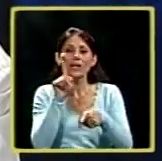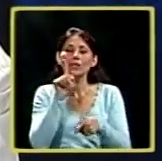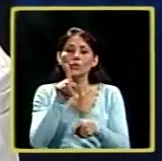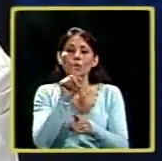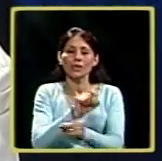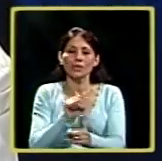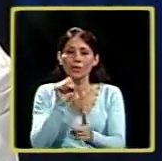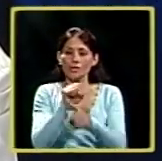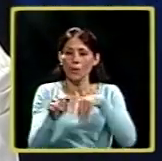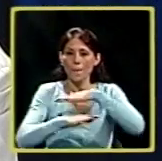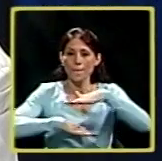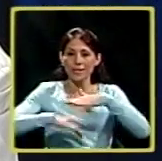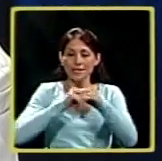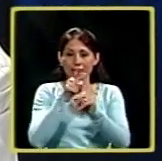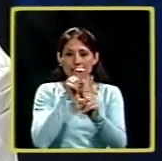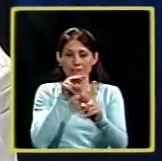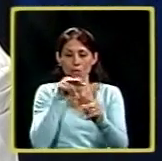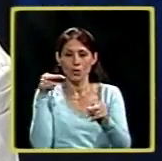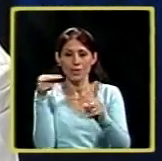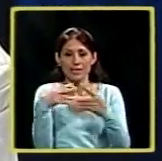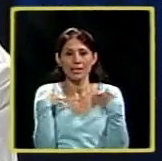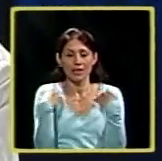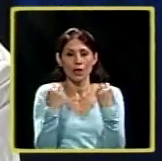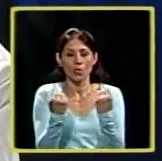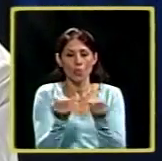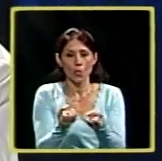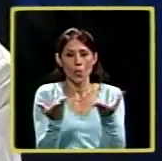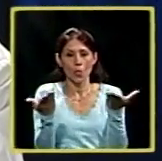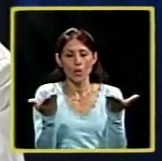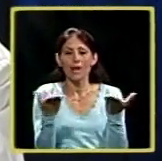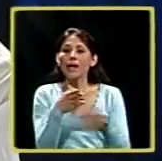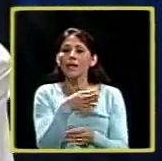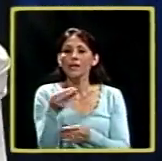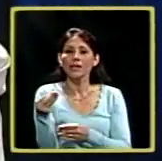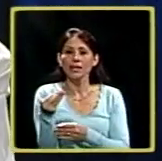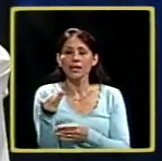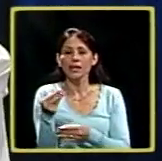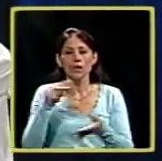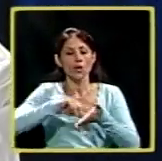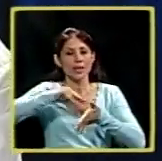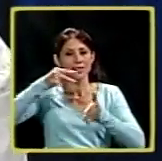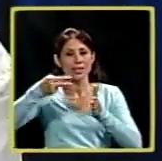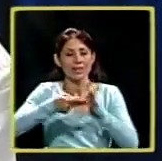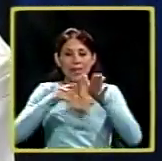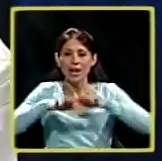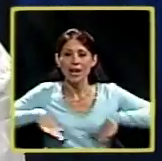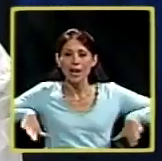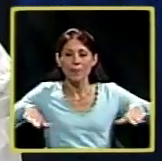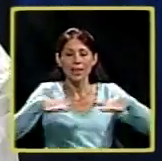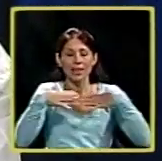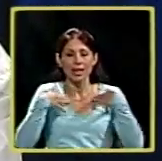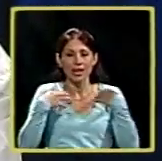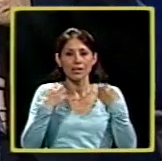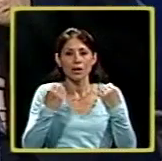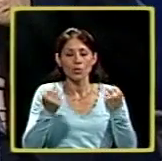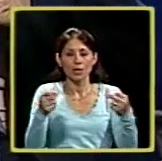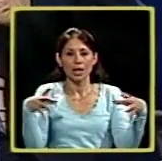el punto de vista de salud pública y de lo que significa el ambiente en la salud de las